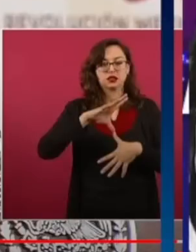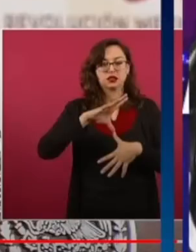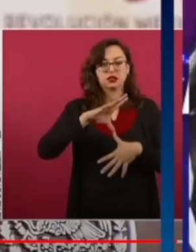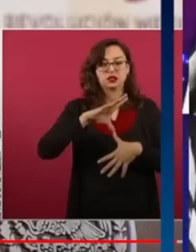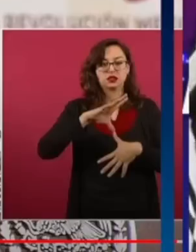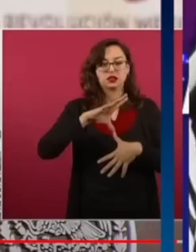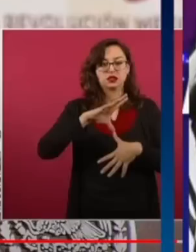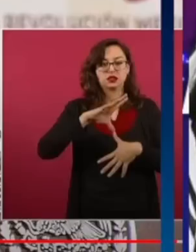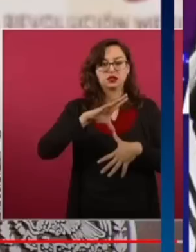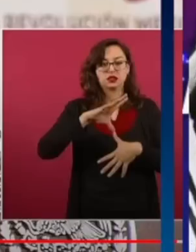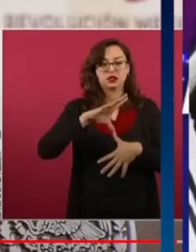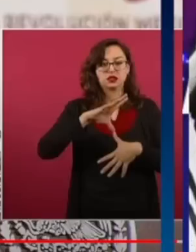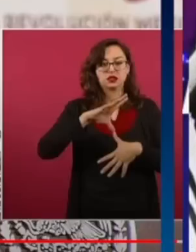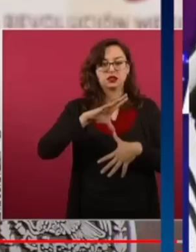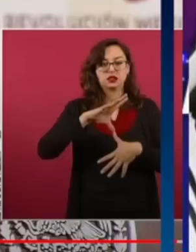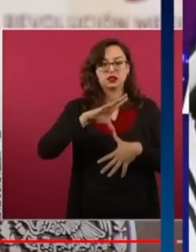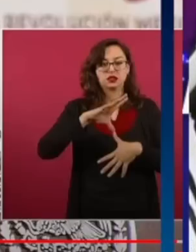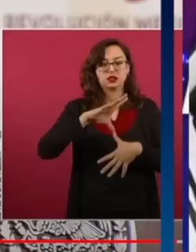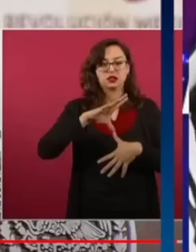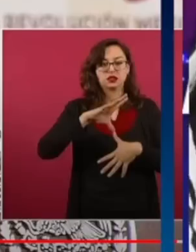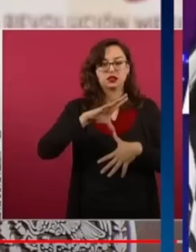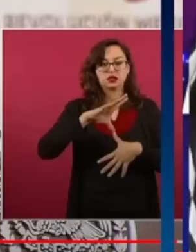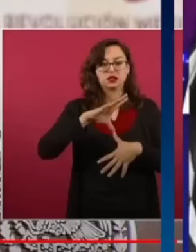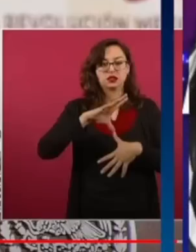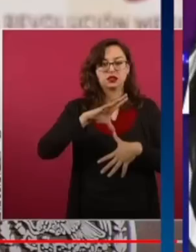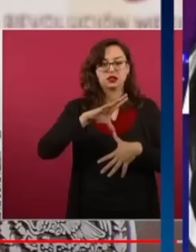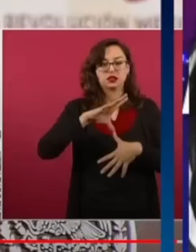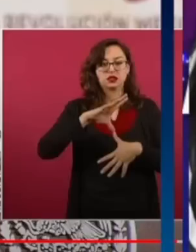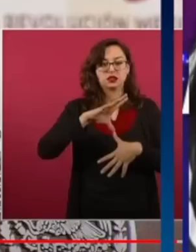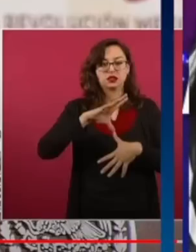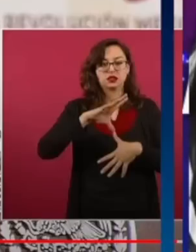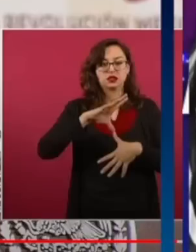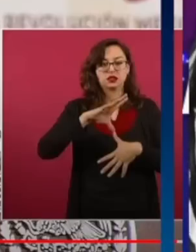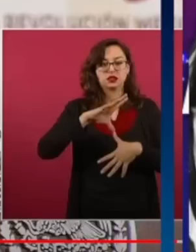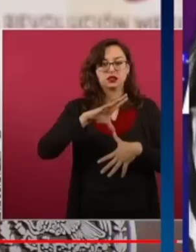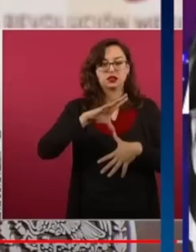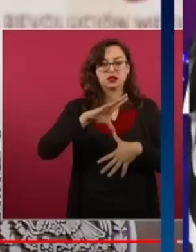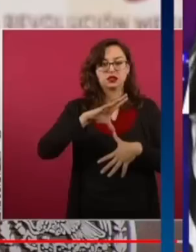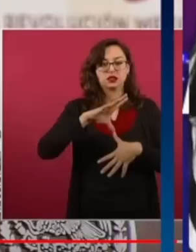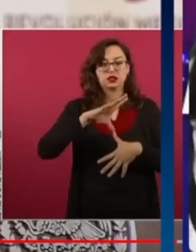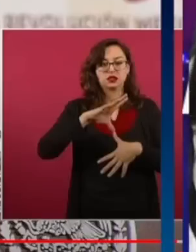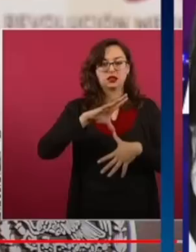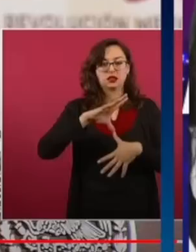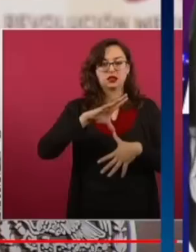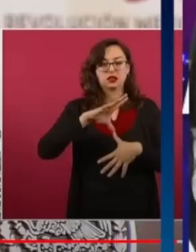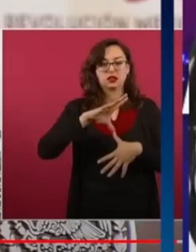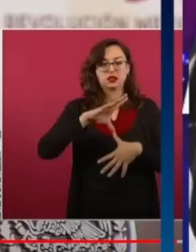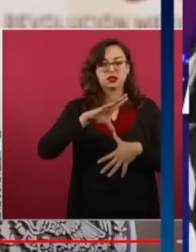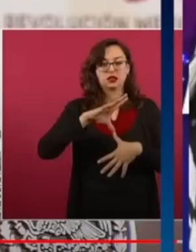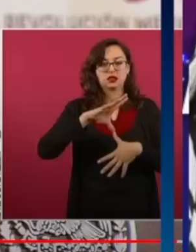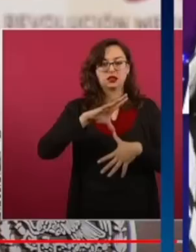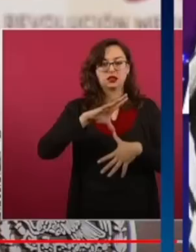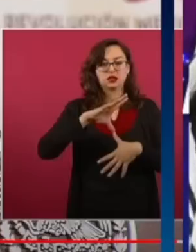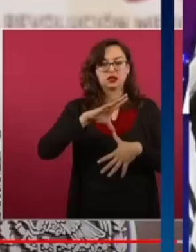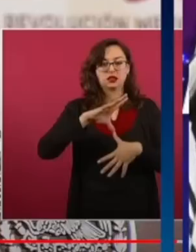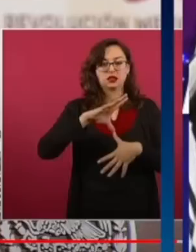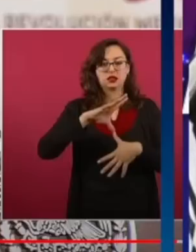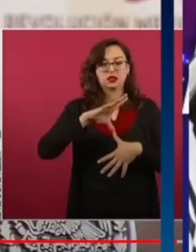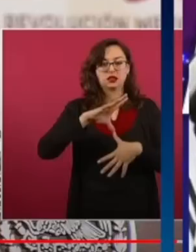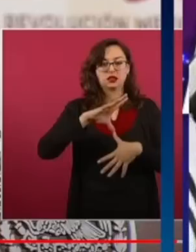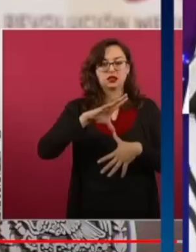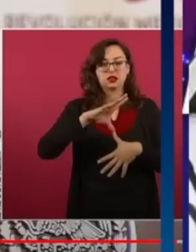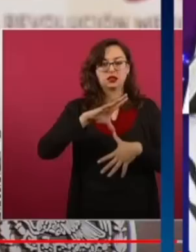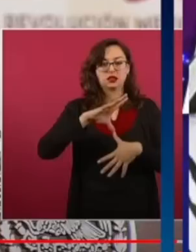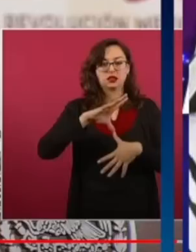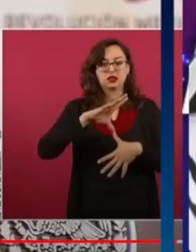ni nada menos que el presidente de argentina que llevara un discurso que el presidente andrés manuel lópez obrador le pidió que diera